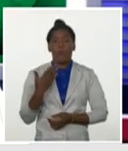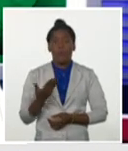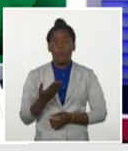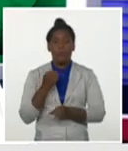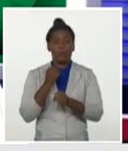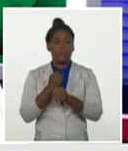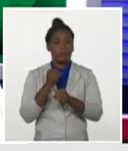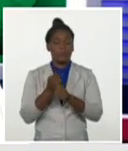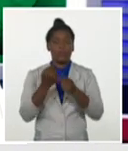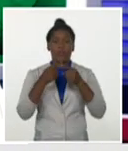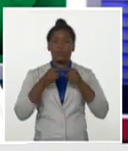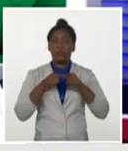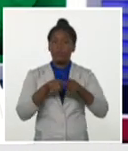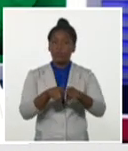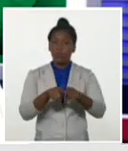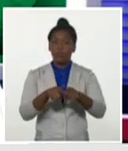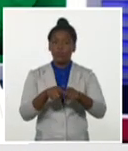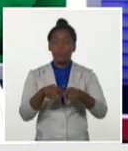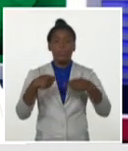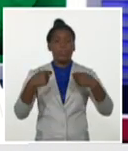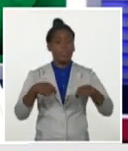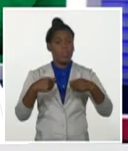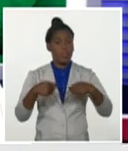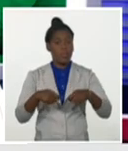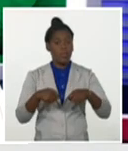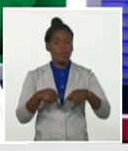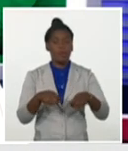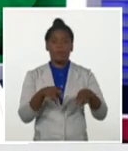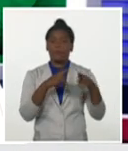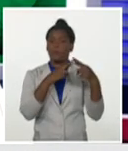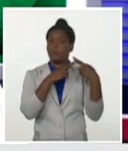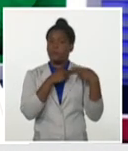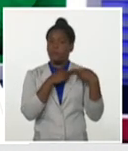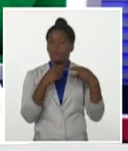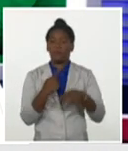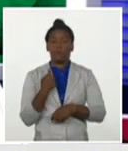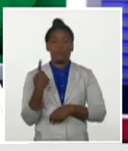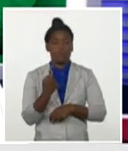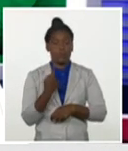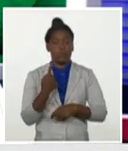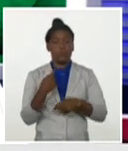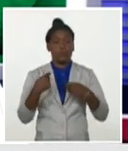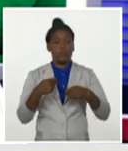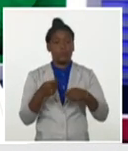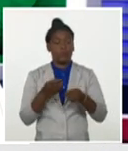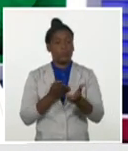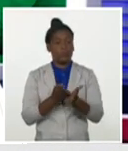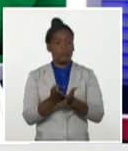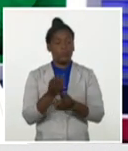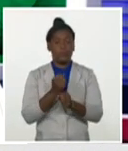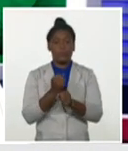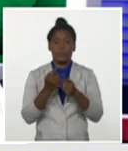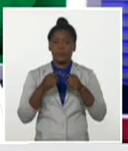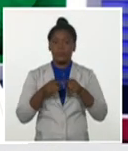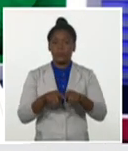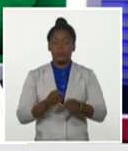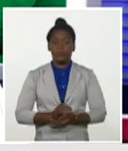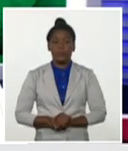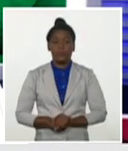de nuestra población. Como me decía una persona muy allegada, no es